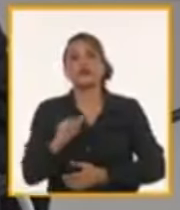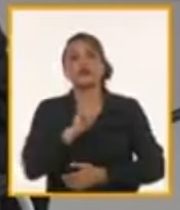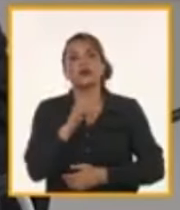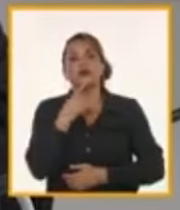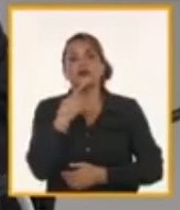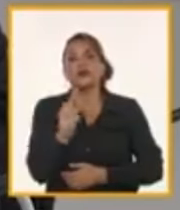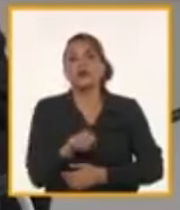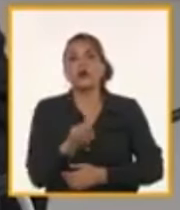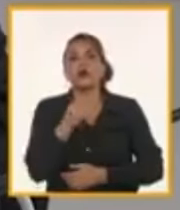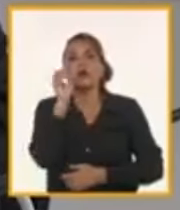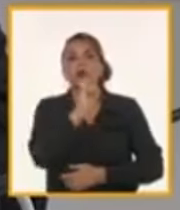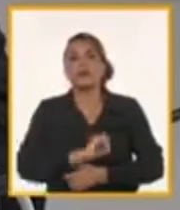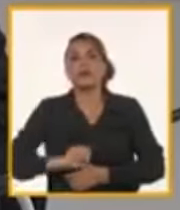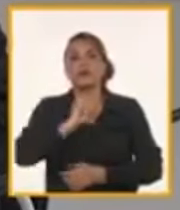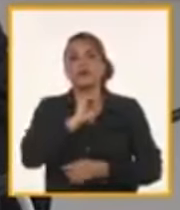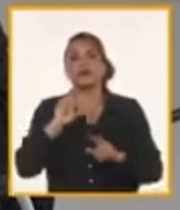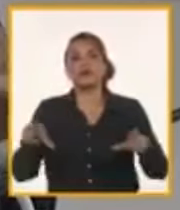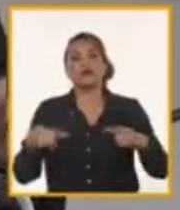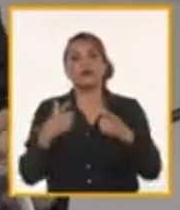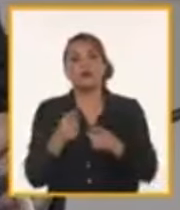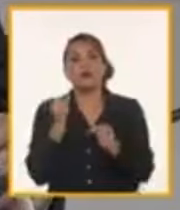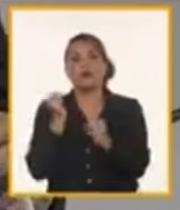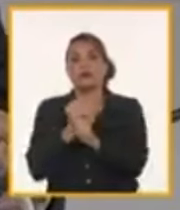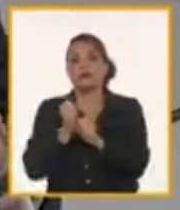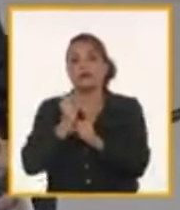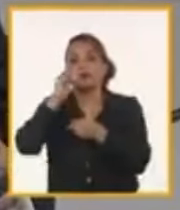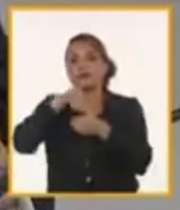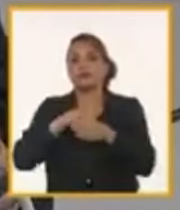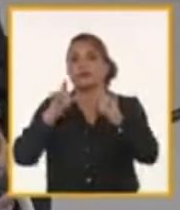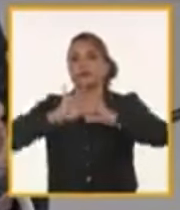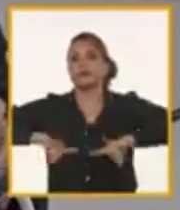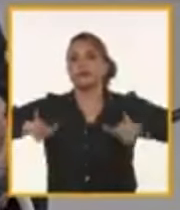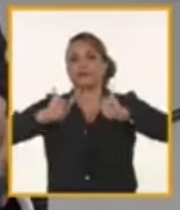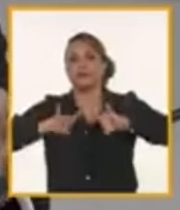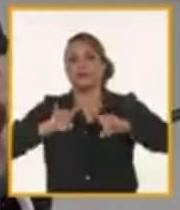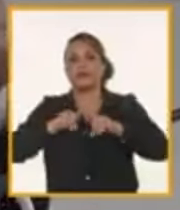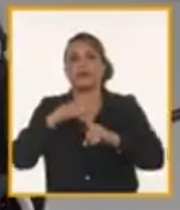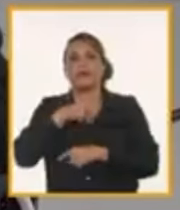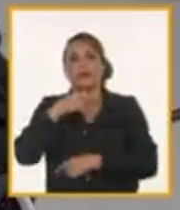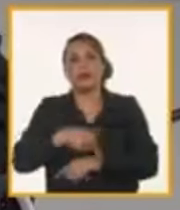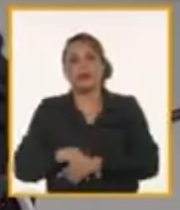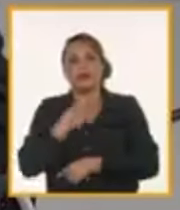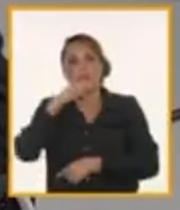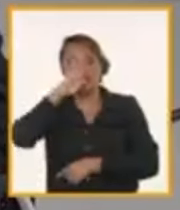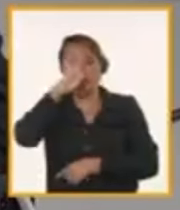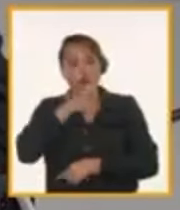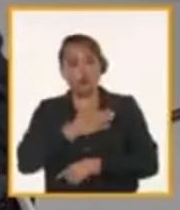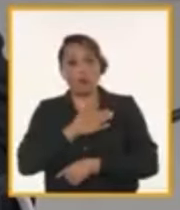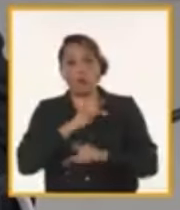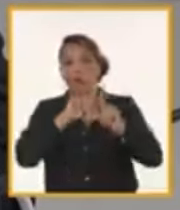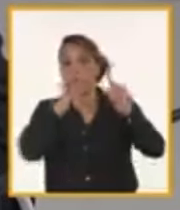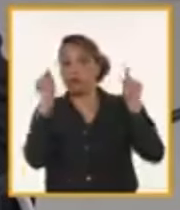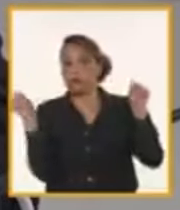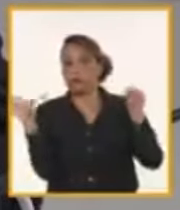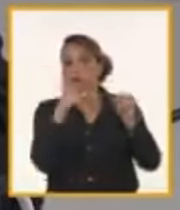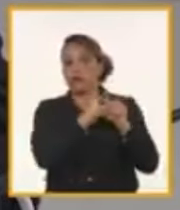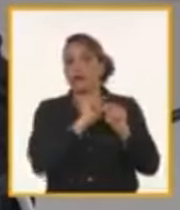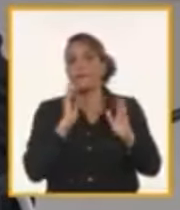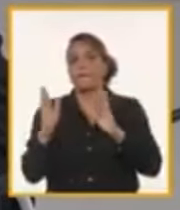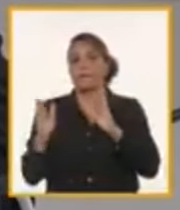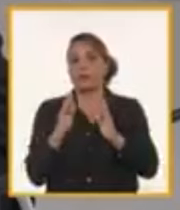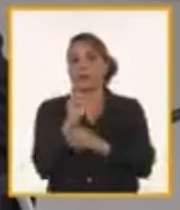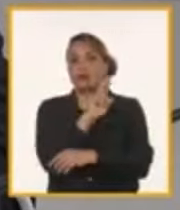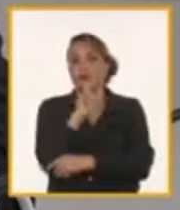unidad de cumplir con la verdadera misión de la universidad y en el caso de la universidad cubana en en el periodo revolucionario nos